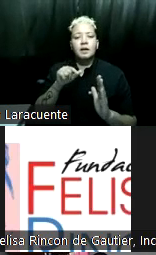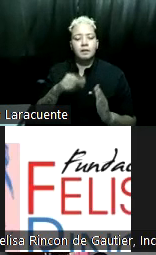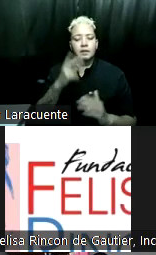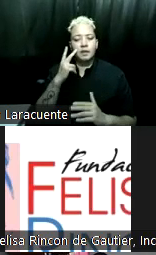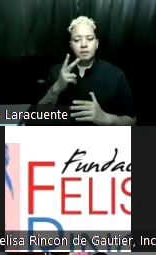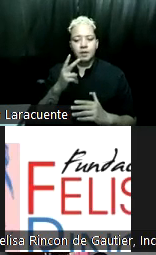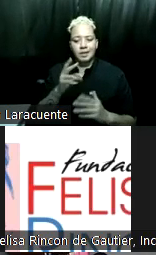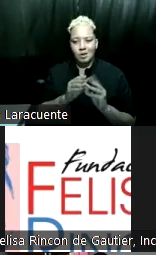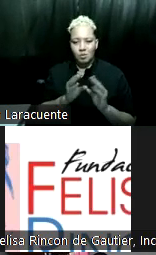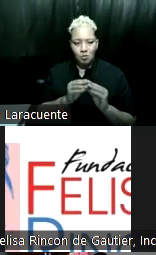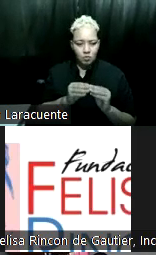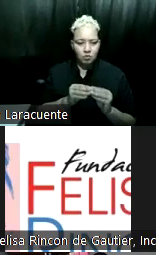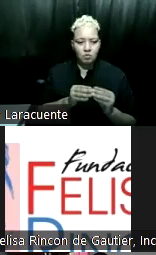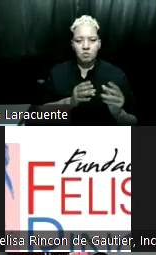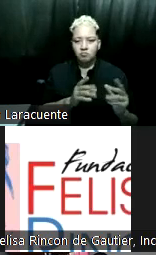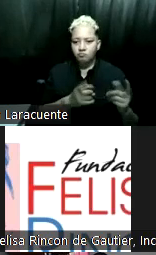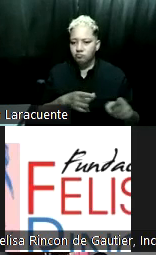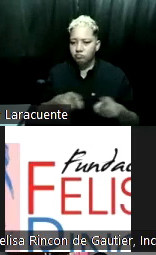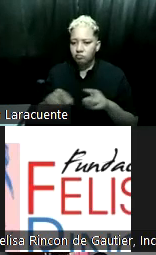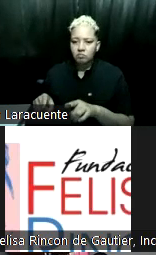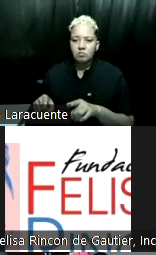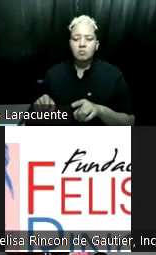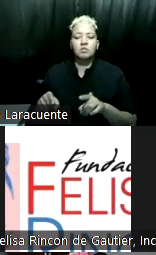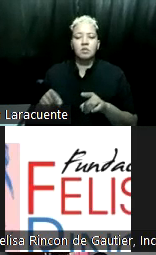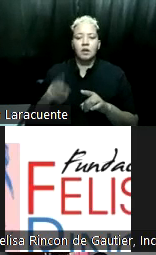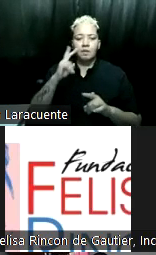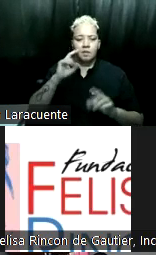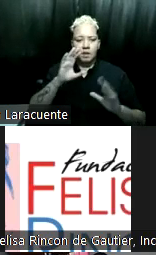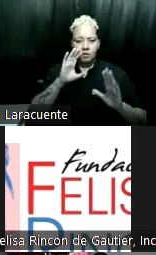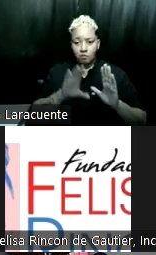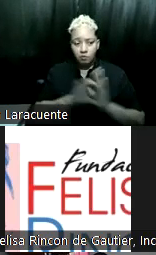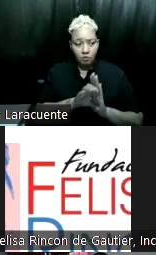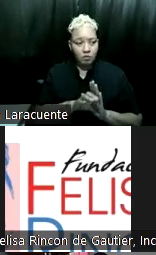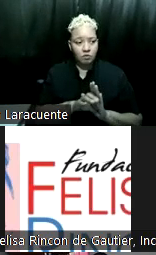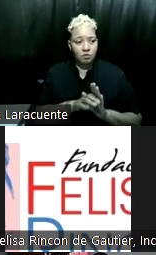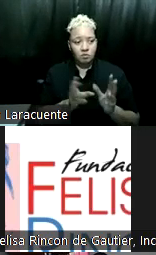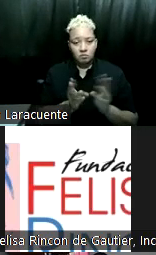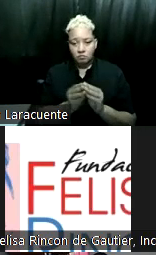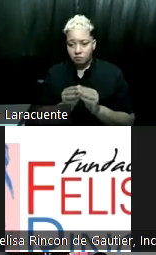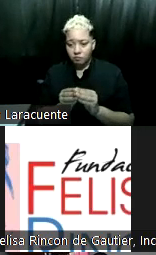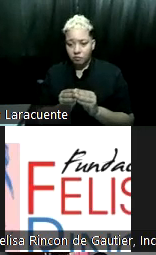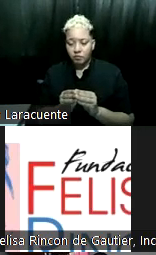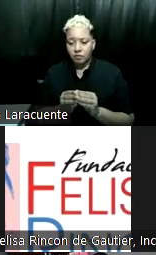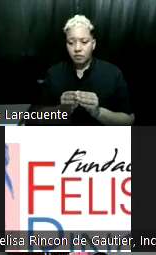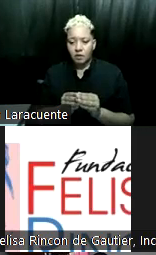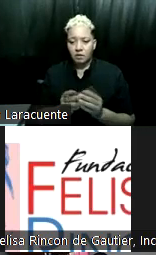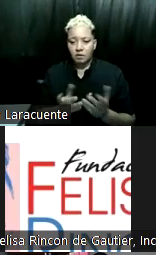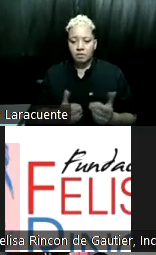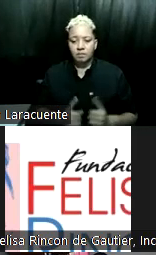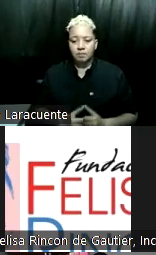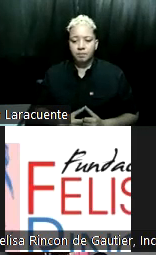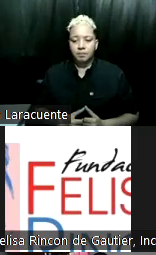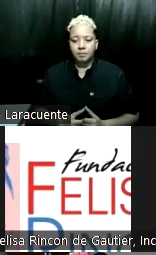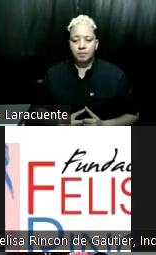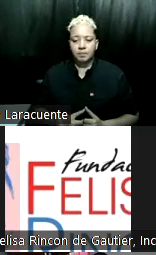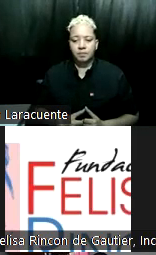estas reuniones y ver las imágenes de estas reuniones, es bien interesante